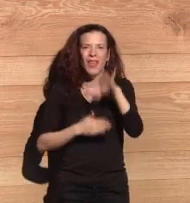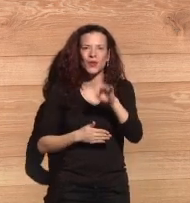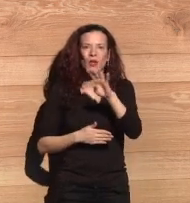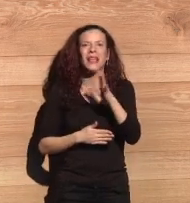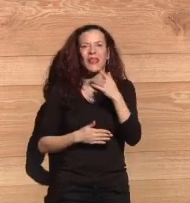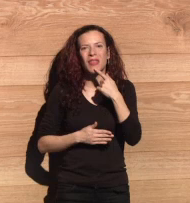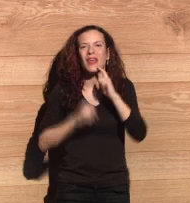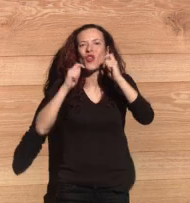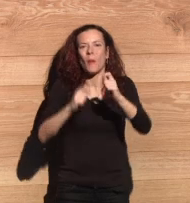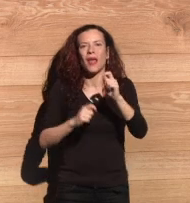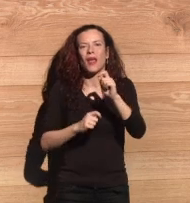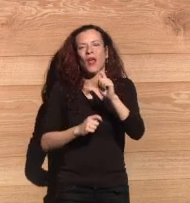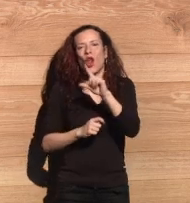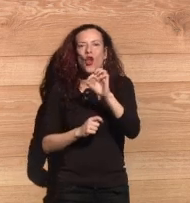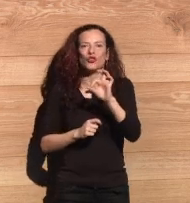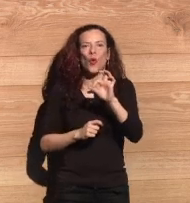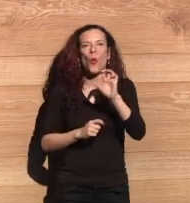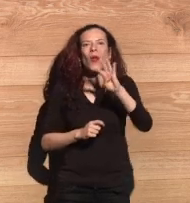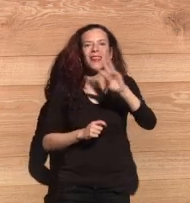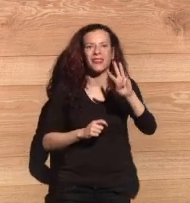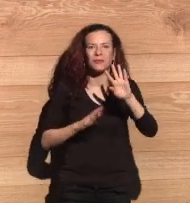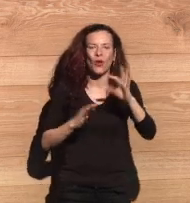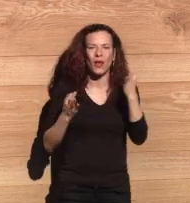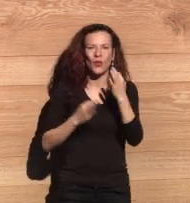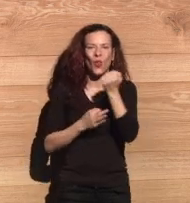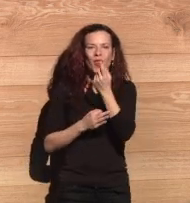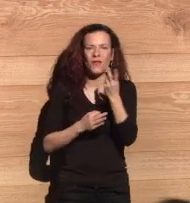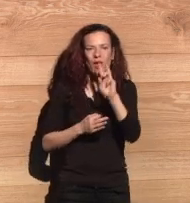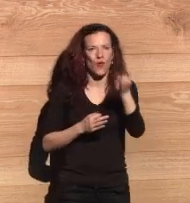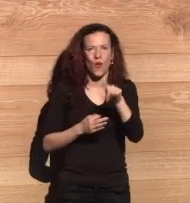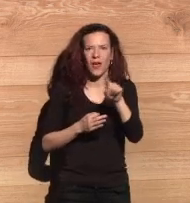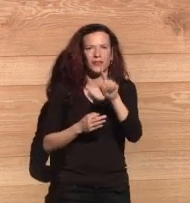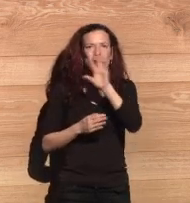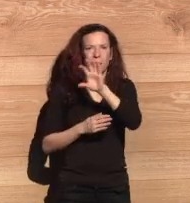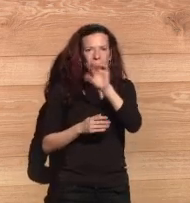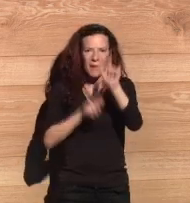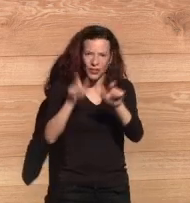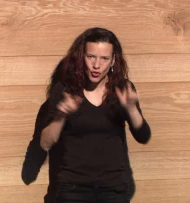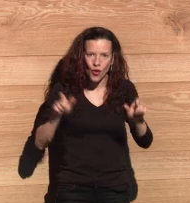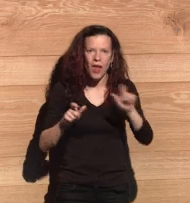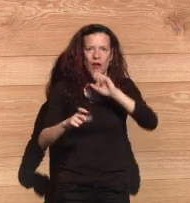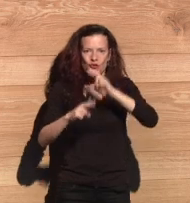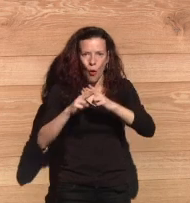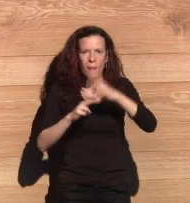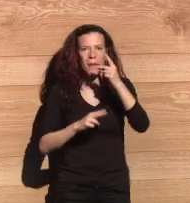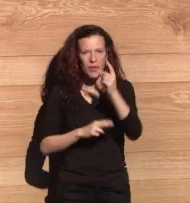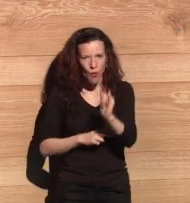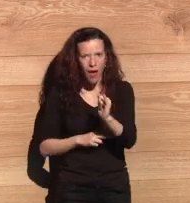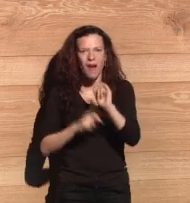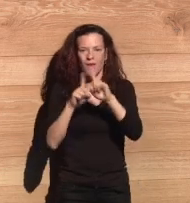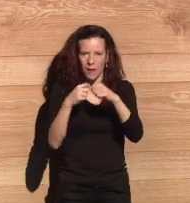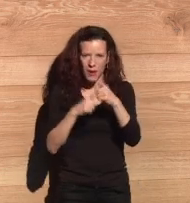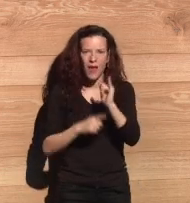43, pero no son unas cifras, son personas, ¿no? Tienen nombre, tienen apellido, dejaron familia, ¿quién son?